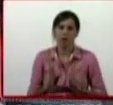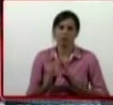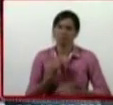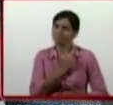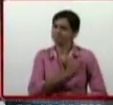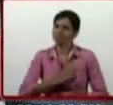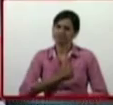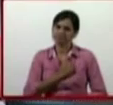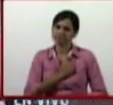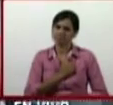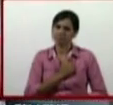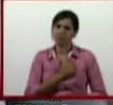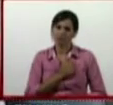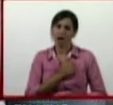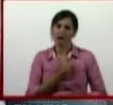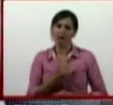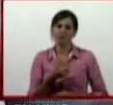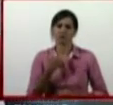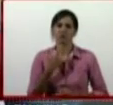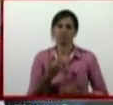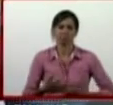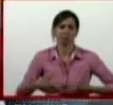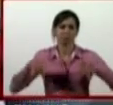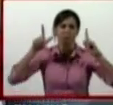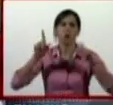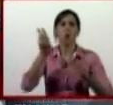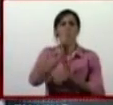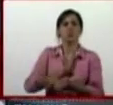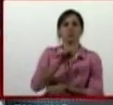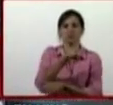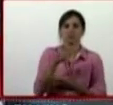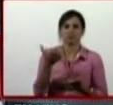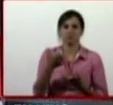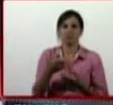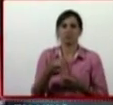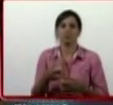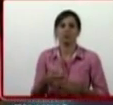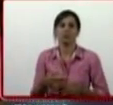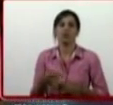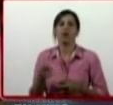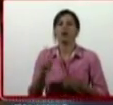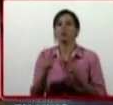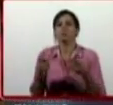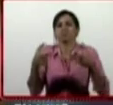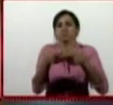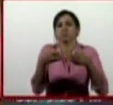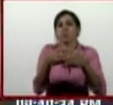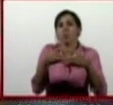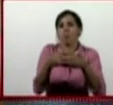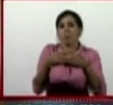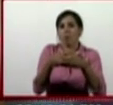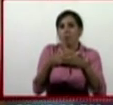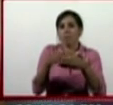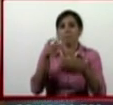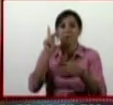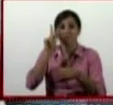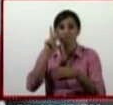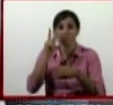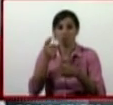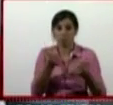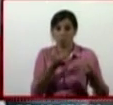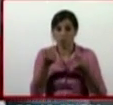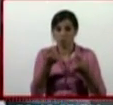se presten pequeños grupos para dejar sin clase a un grupo importante, un porcentaje de estudiantes